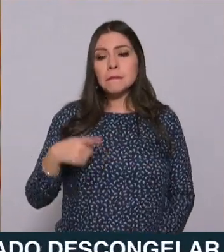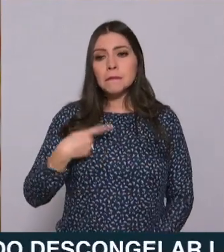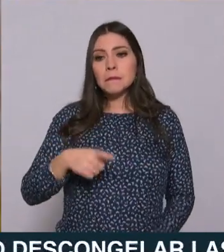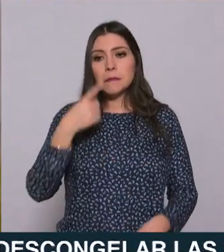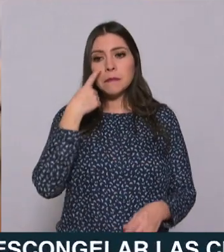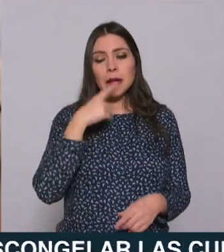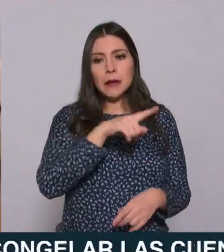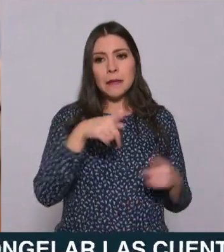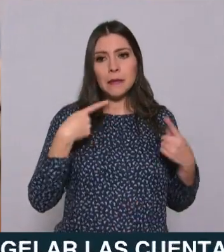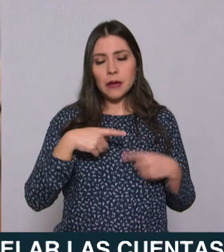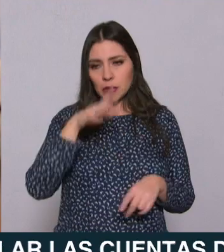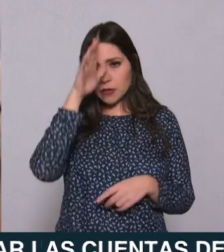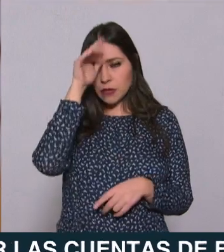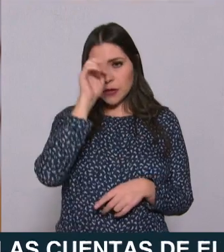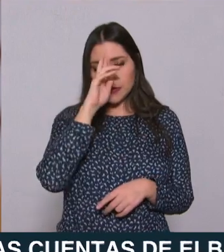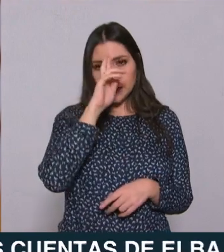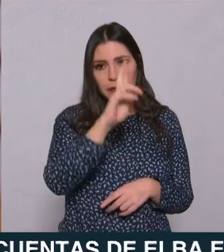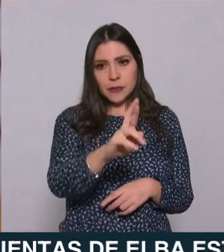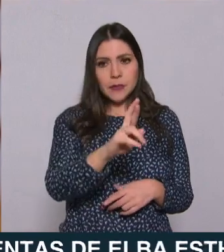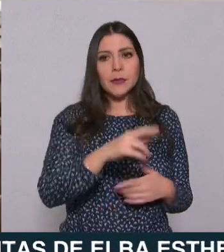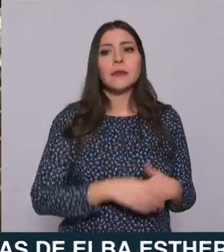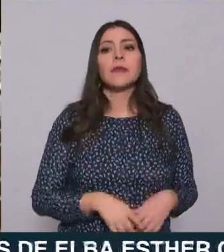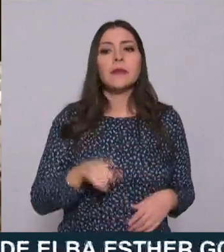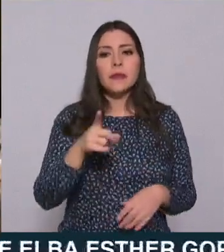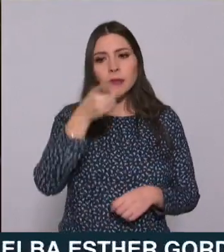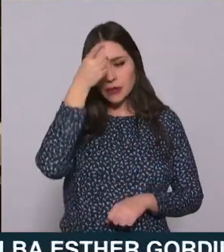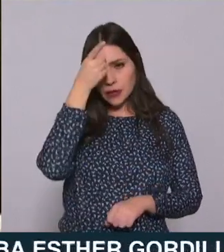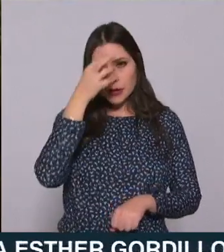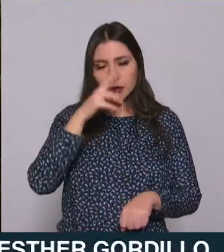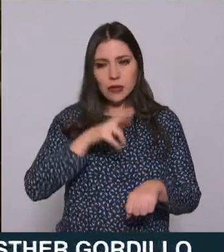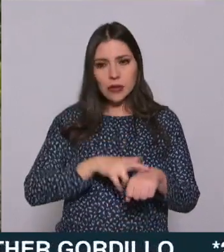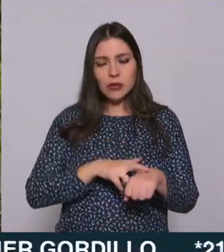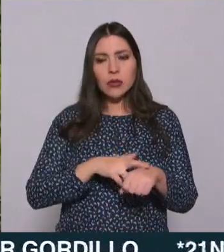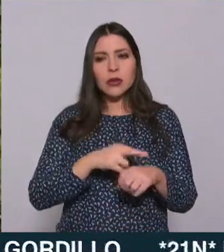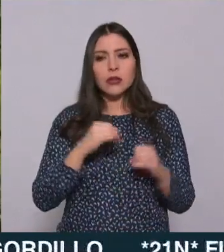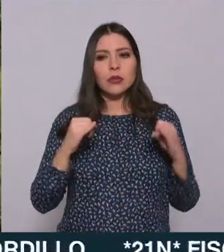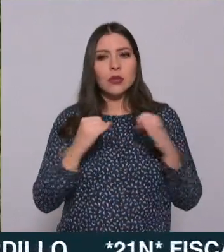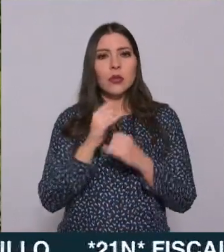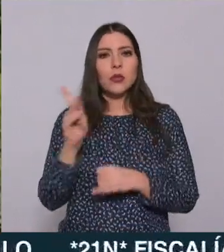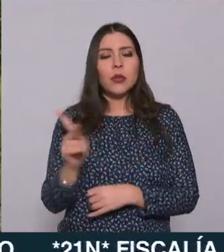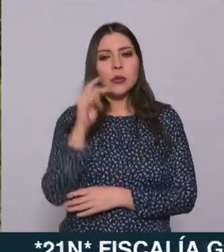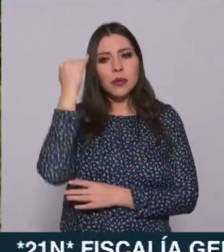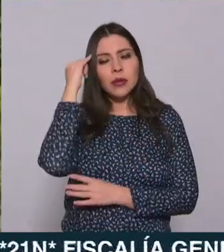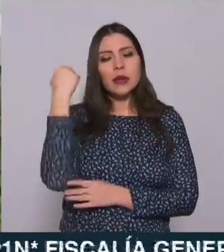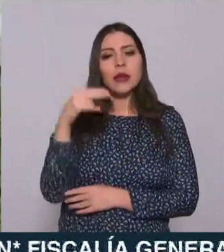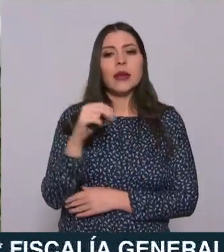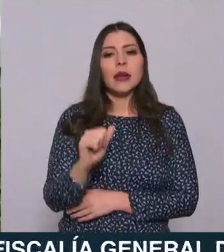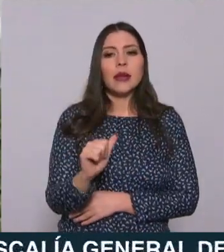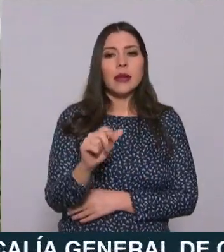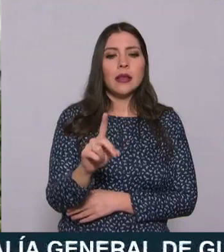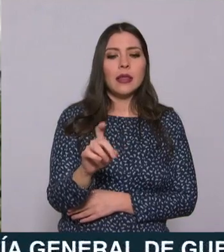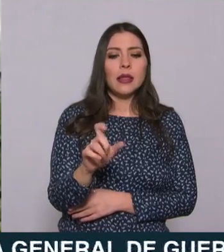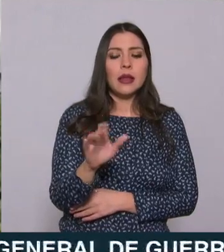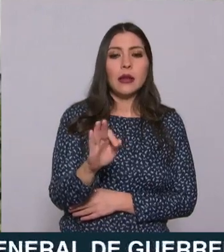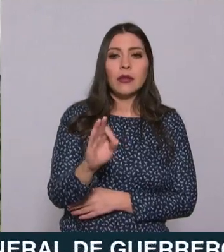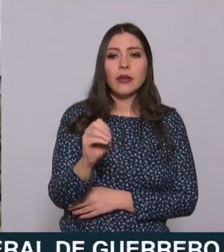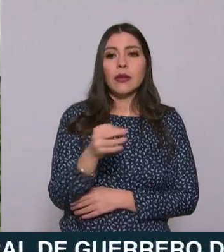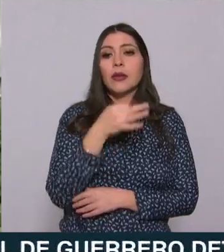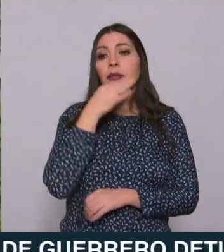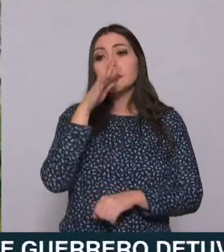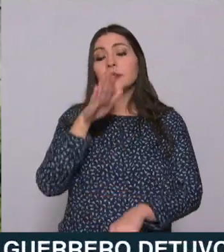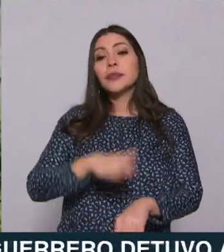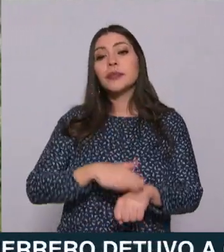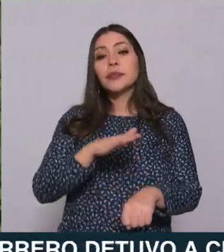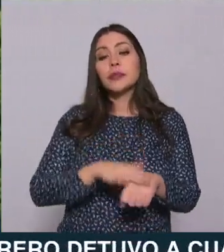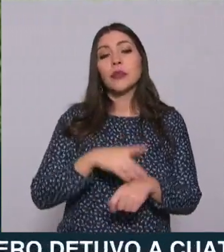vinculatorio. Por su parte, el director general del Instituto Nacional de los Pueblos Indígenas, Adelfo Regino Montes, informó que desde el planteamiento